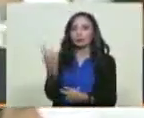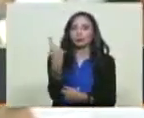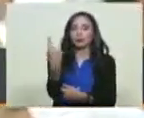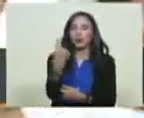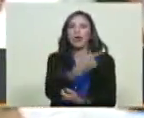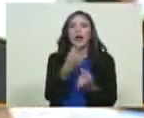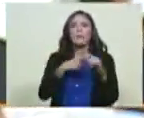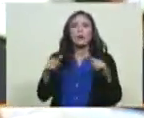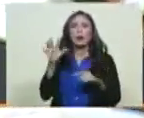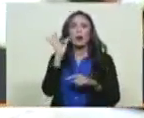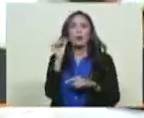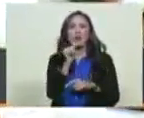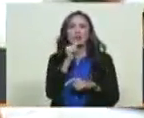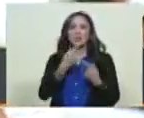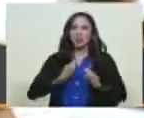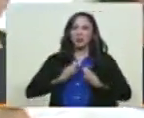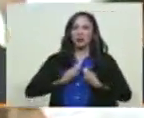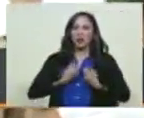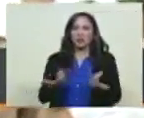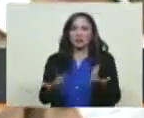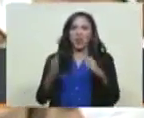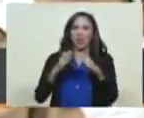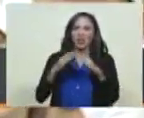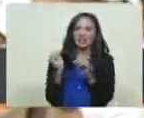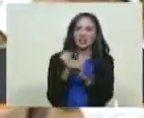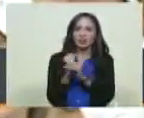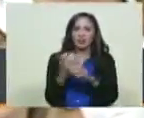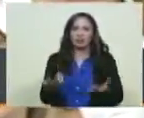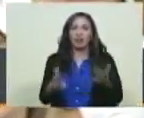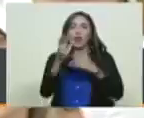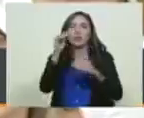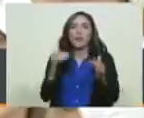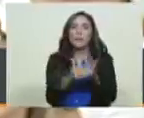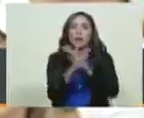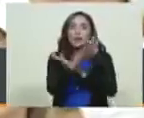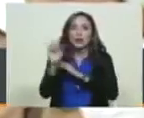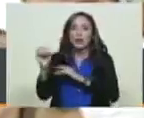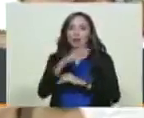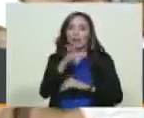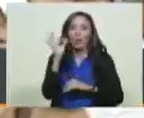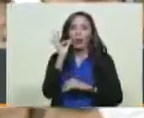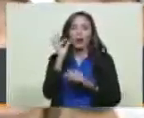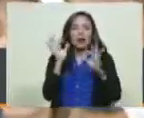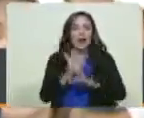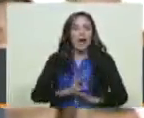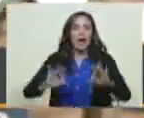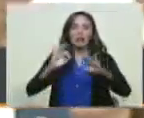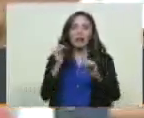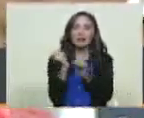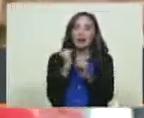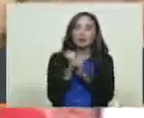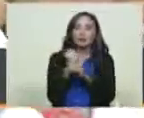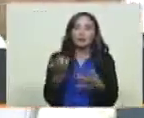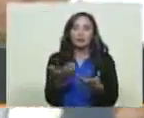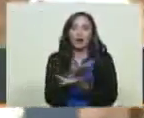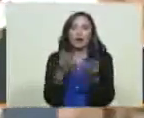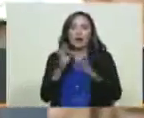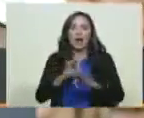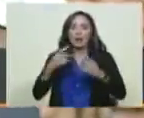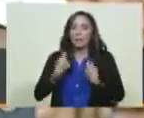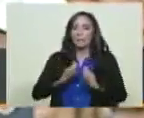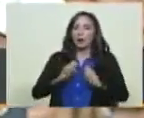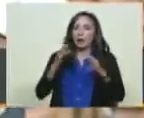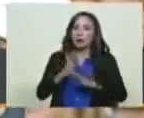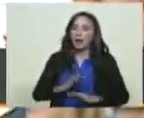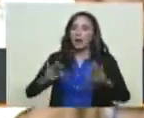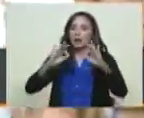quien le paga entonces son tres mil quinientas mujeres que no están siendo visibilizada tres millones y medio de mujeres